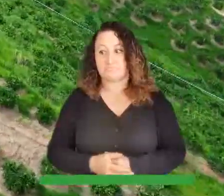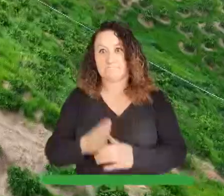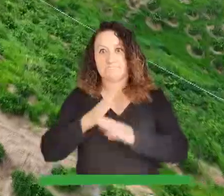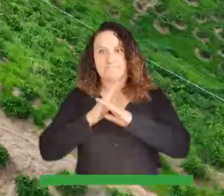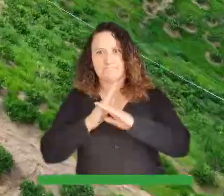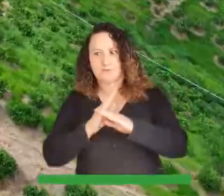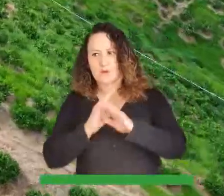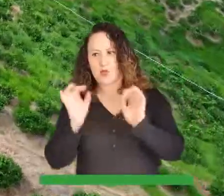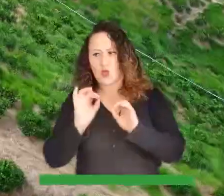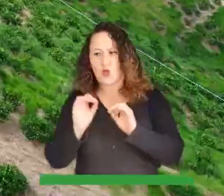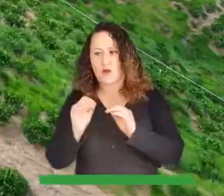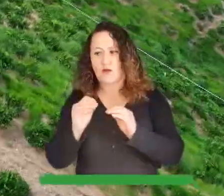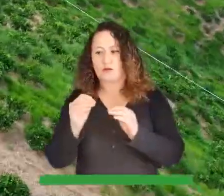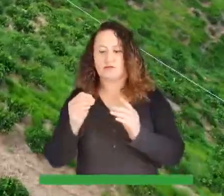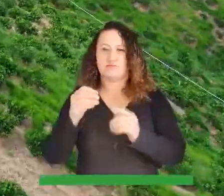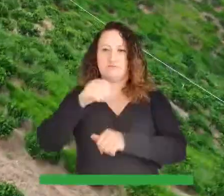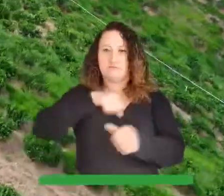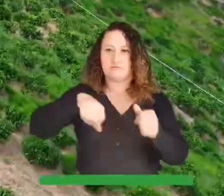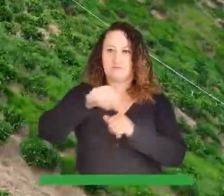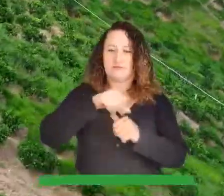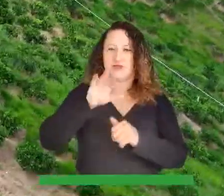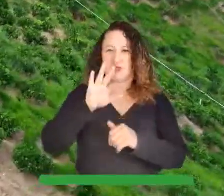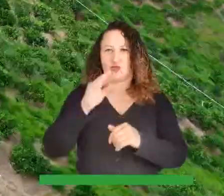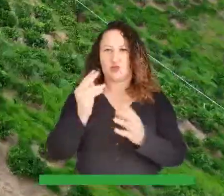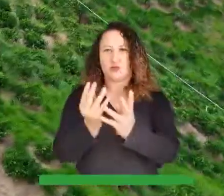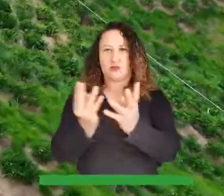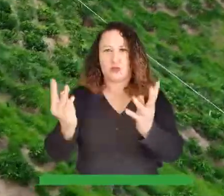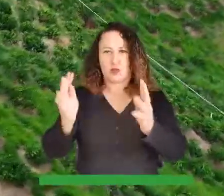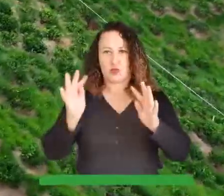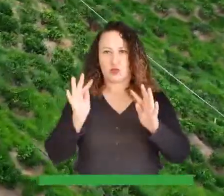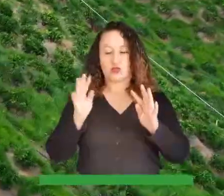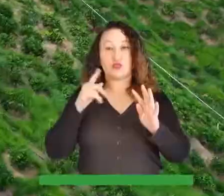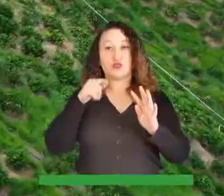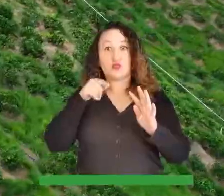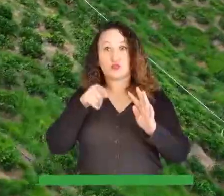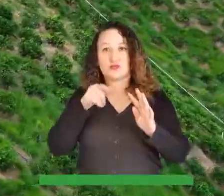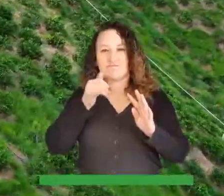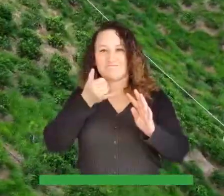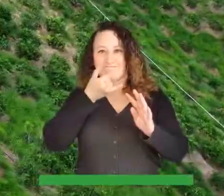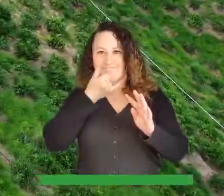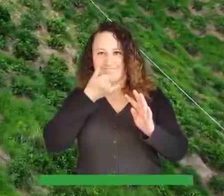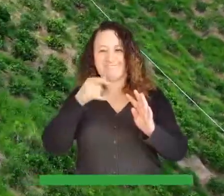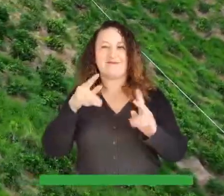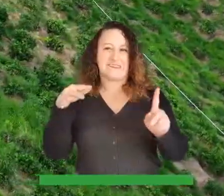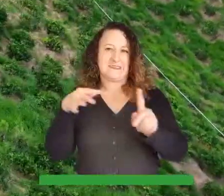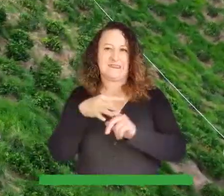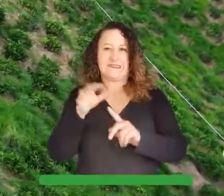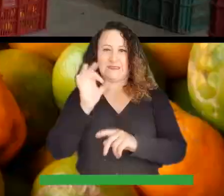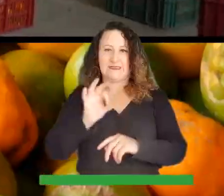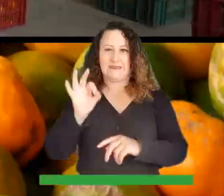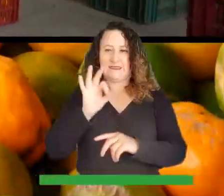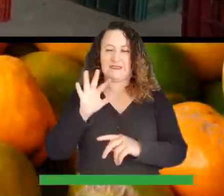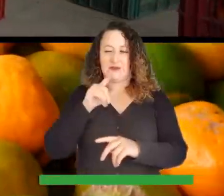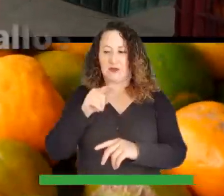Evitemos o reemplacemos los cercos vivos de mirto o swingla, porque son hospedantes del insecto que transmite el